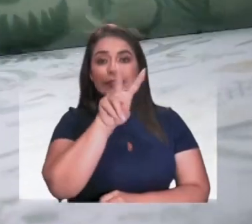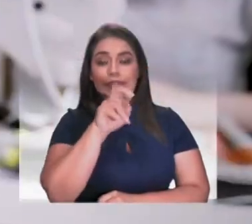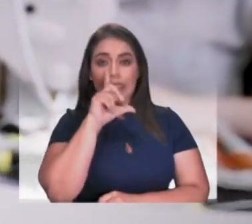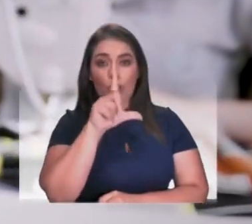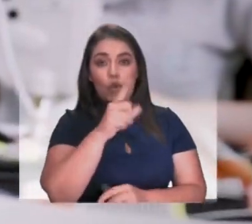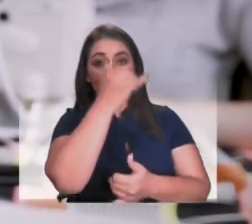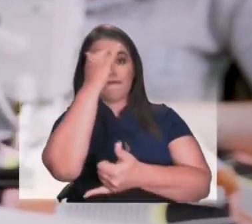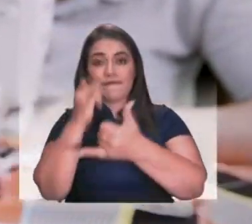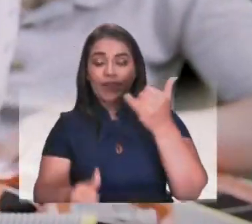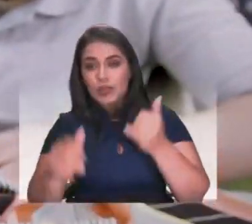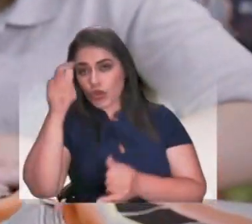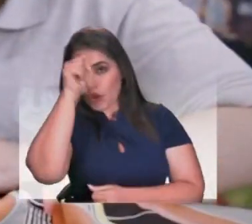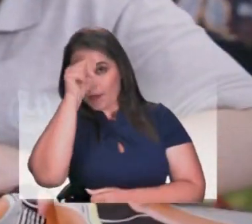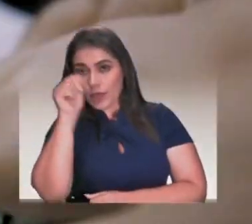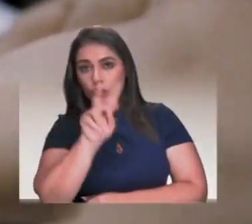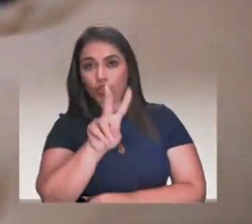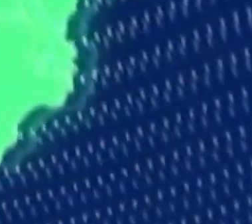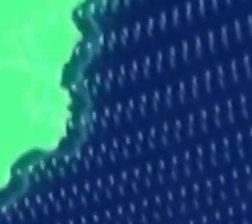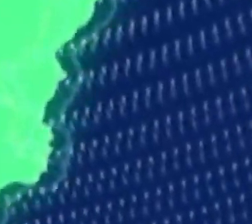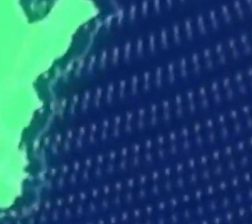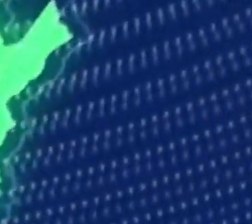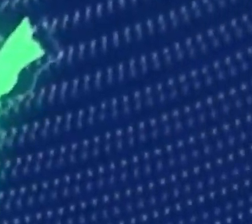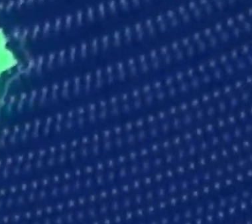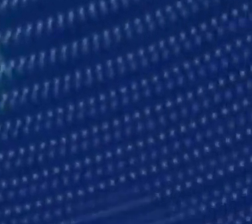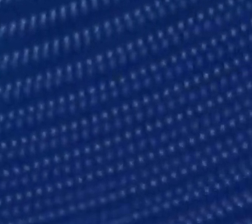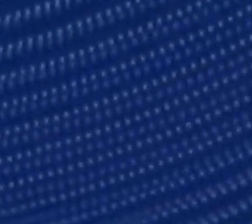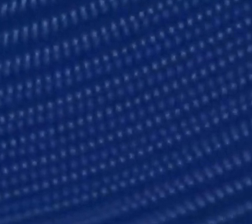finalizará el domingo 2 de agosto